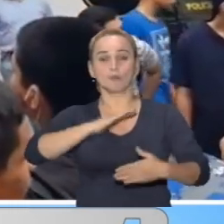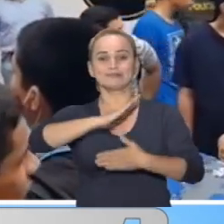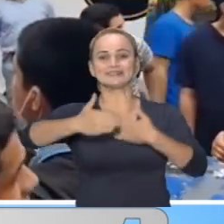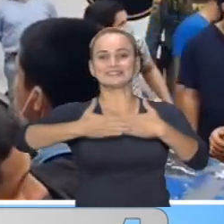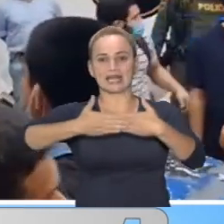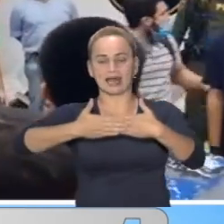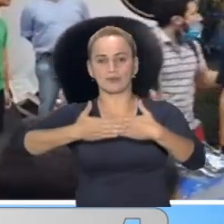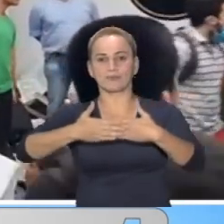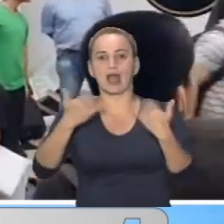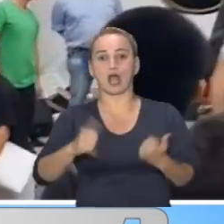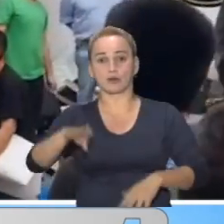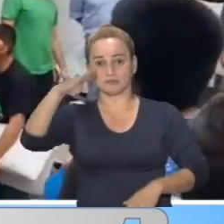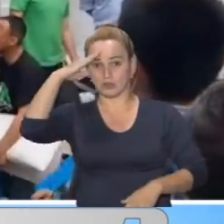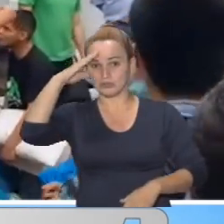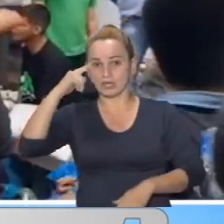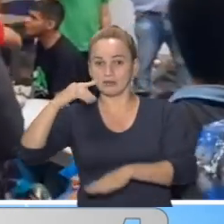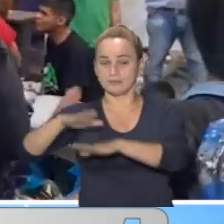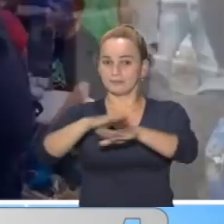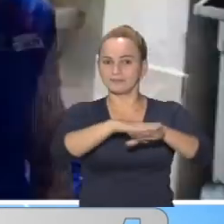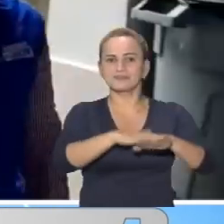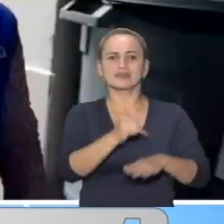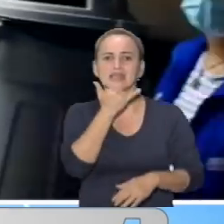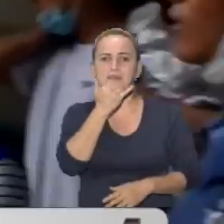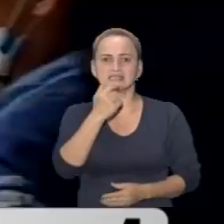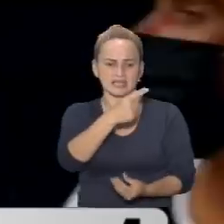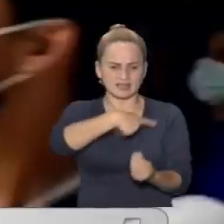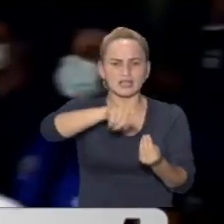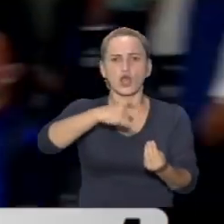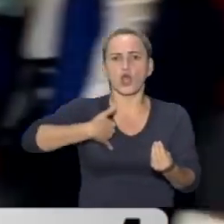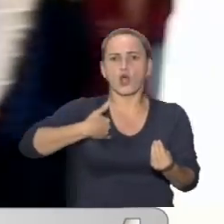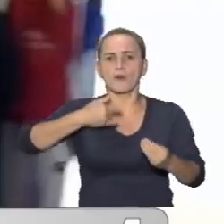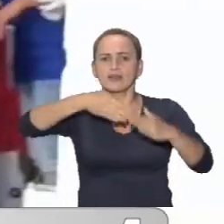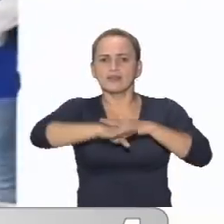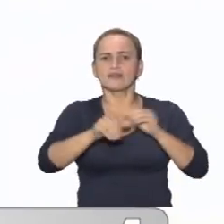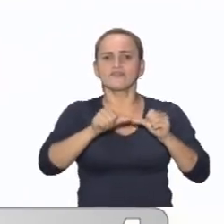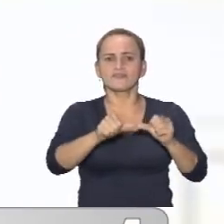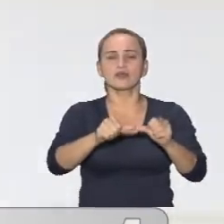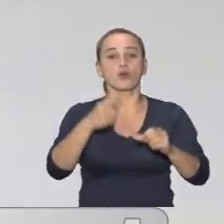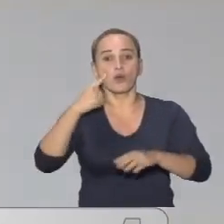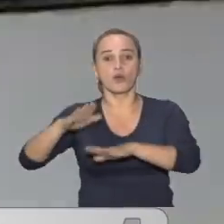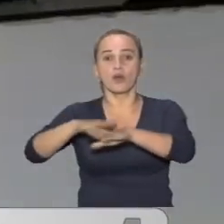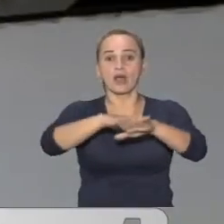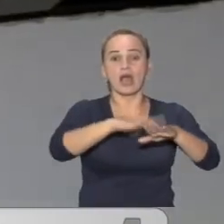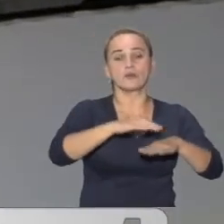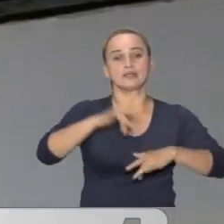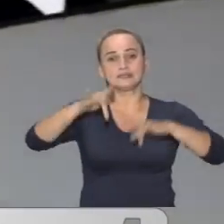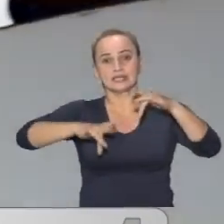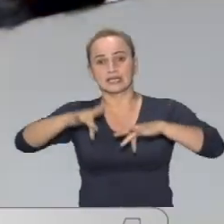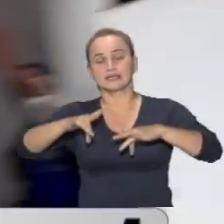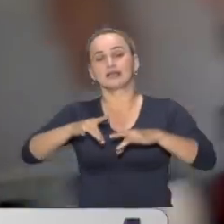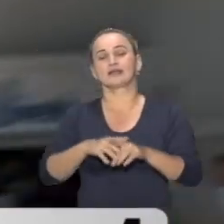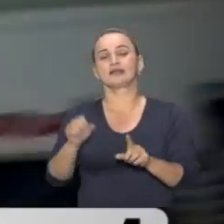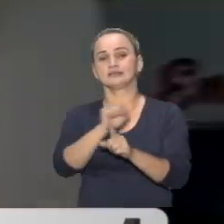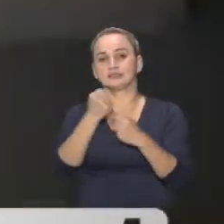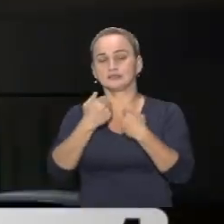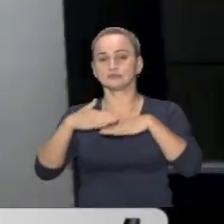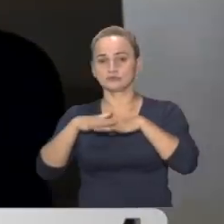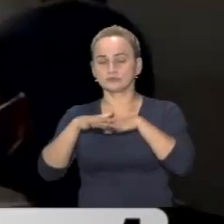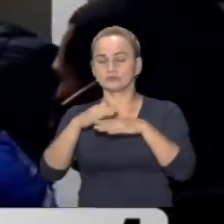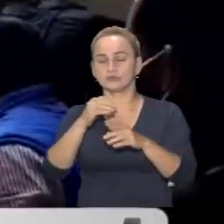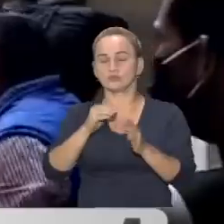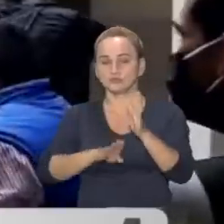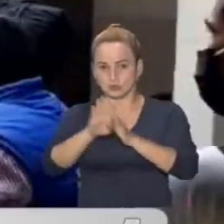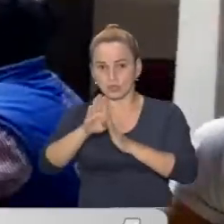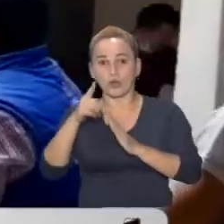que ser intervenido por parte de las autoridades. ¿Y qué va a pasar con los muchachos que aún permanecen ahí? En este momento estamos llamando a través de la Secretaría de Desarrollo Social y Ministerio Público a